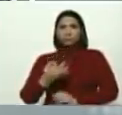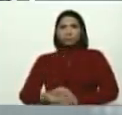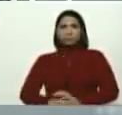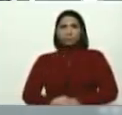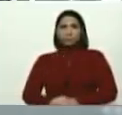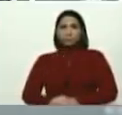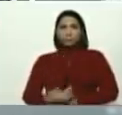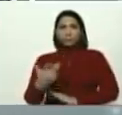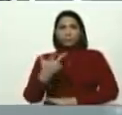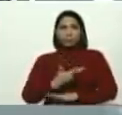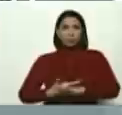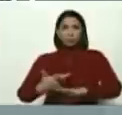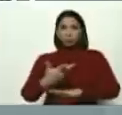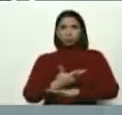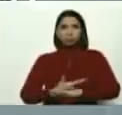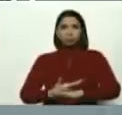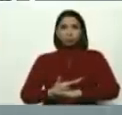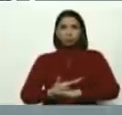3 horas,